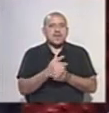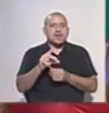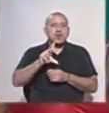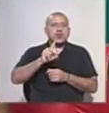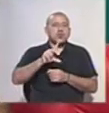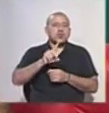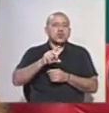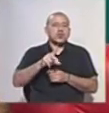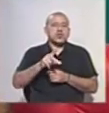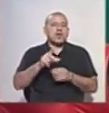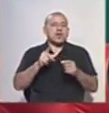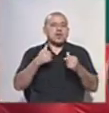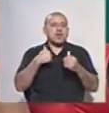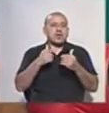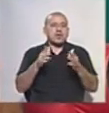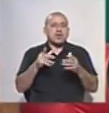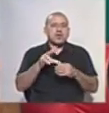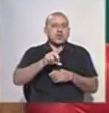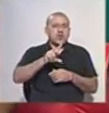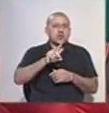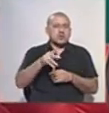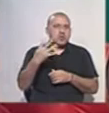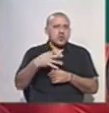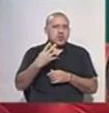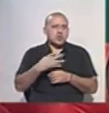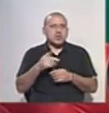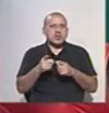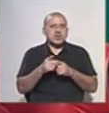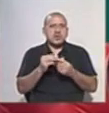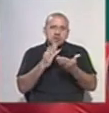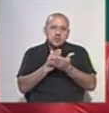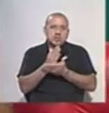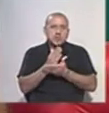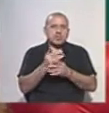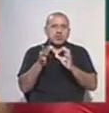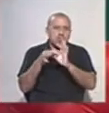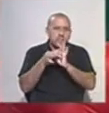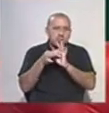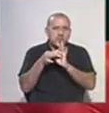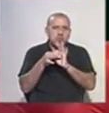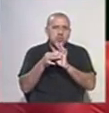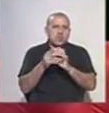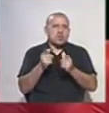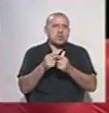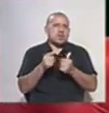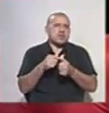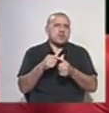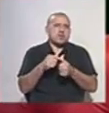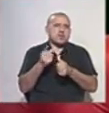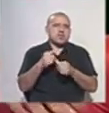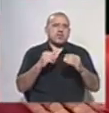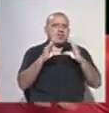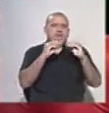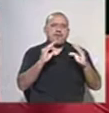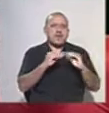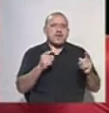ponele 14 por ahí, inseparables y siempre muy unidos los dos, pasando todas las navidades juntos. Aquel